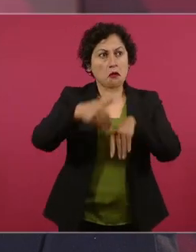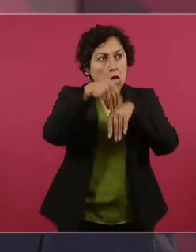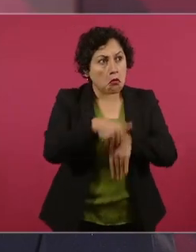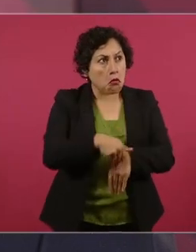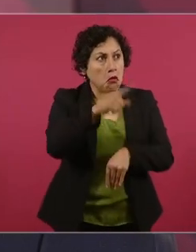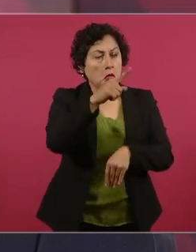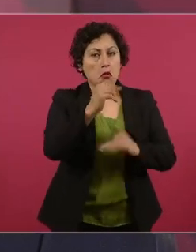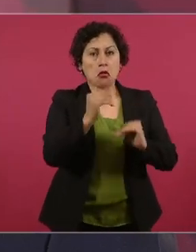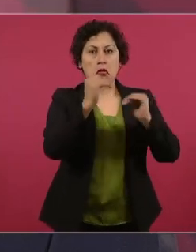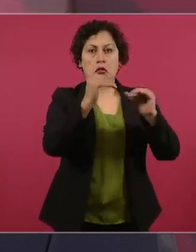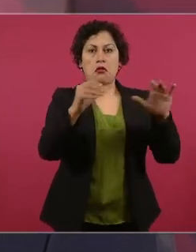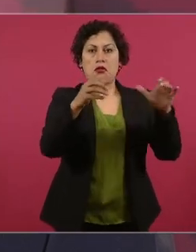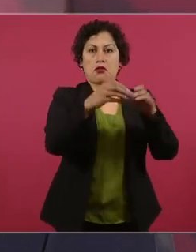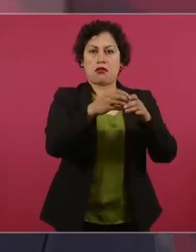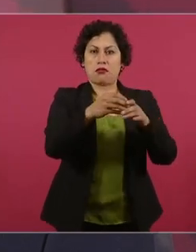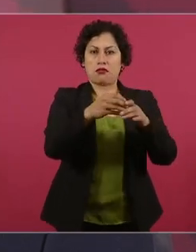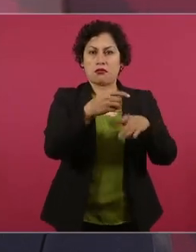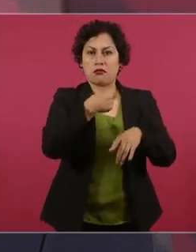¿O